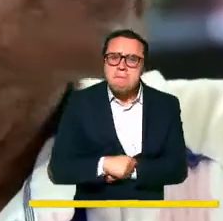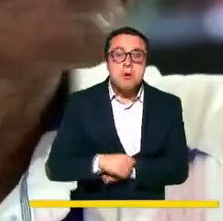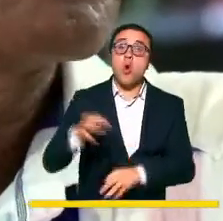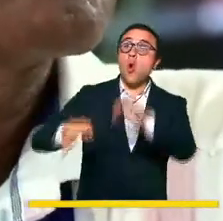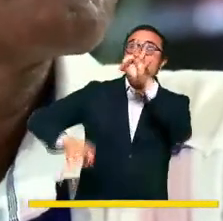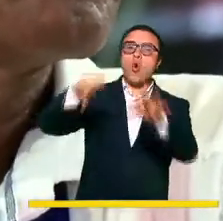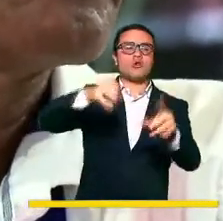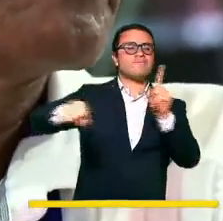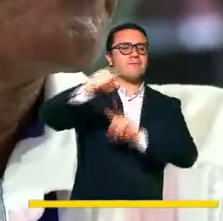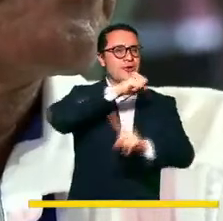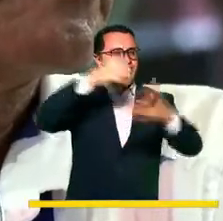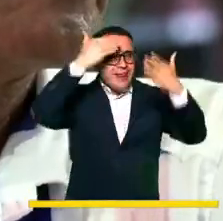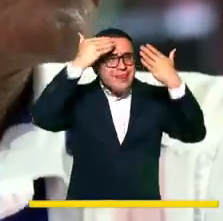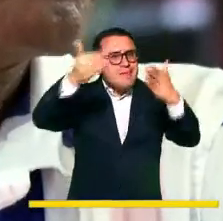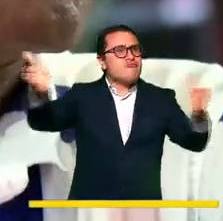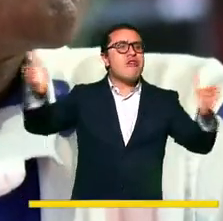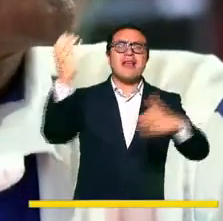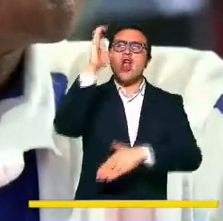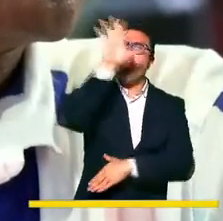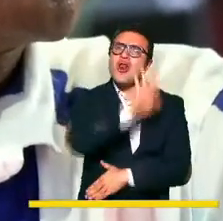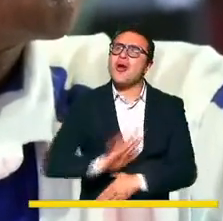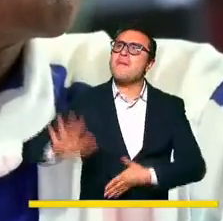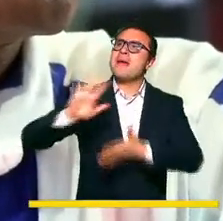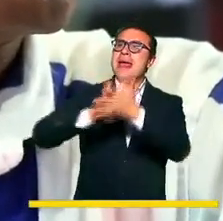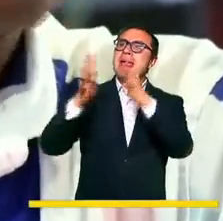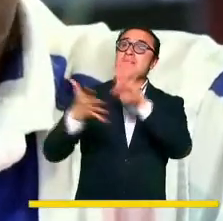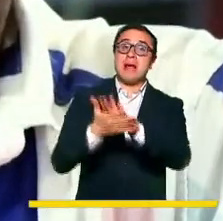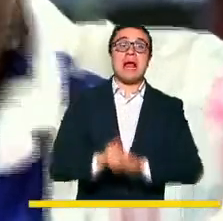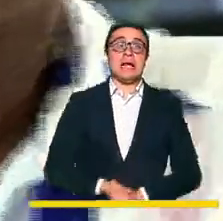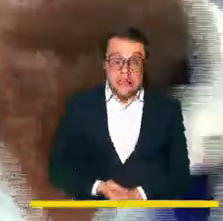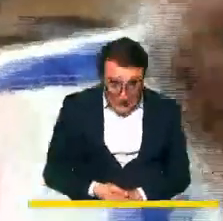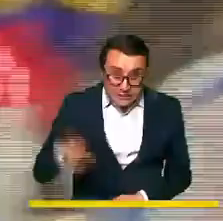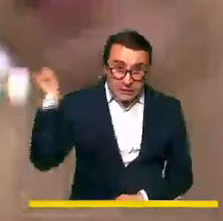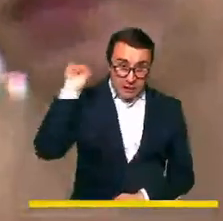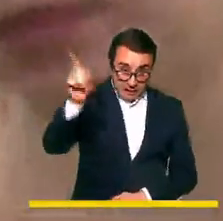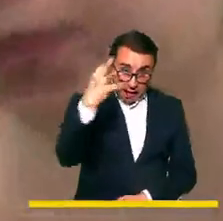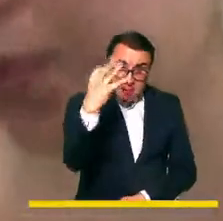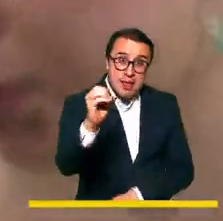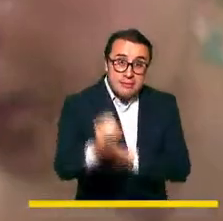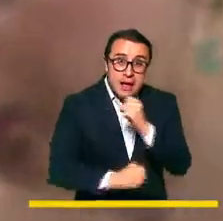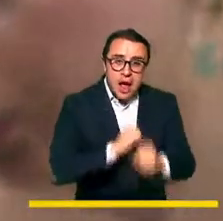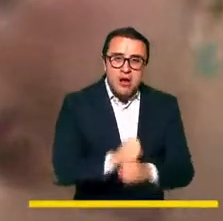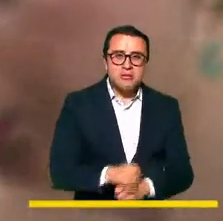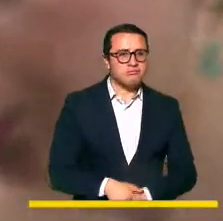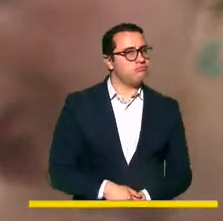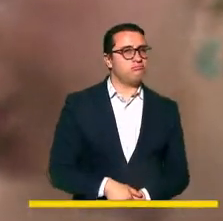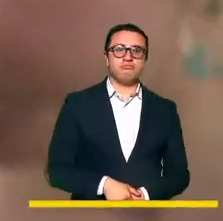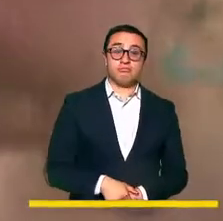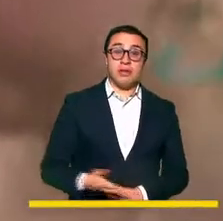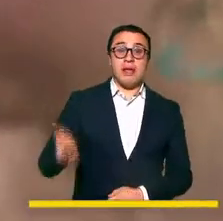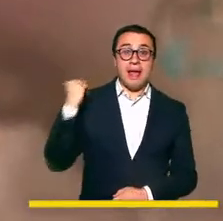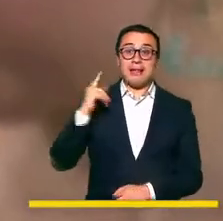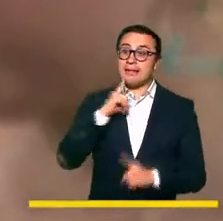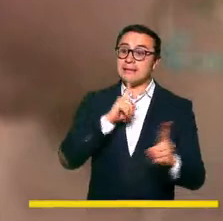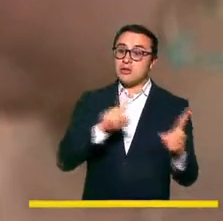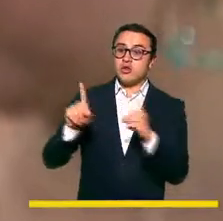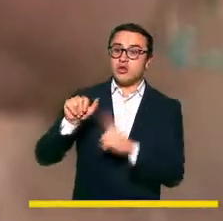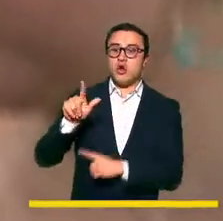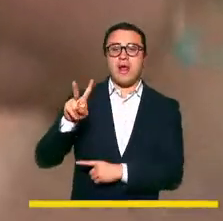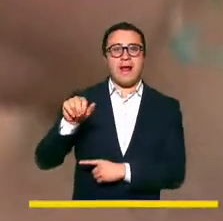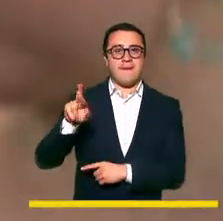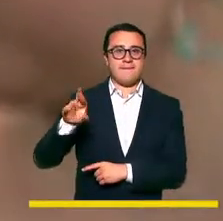por tanto la paz, sino lo que se construyó de facto fue lo que Álvaro Gómez llamó